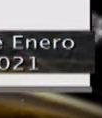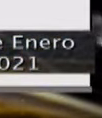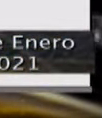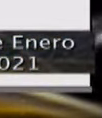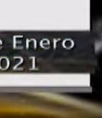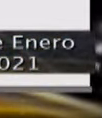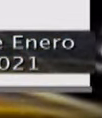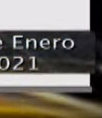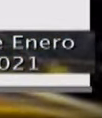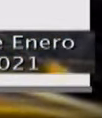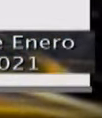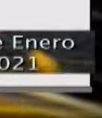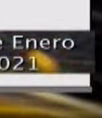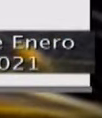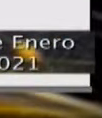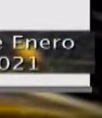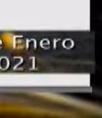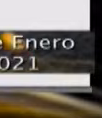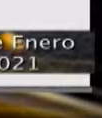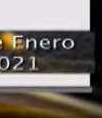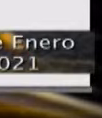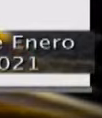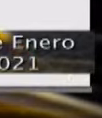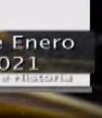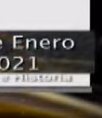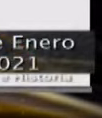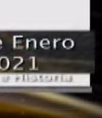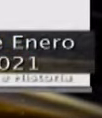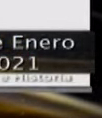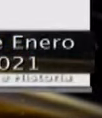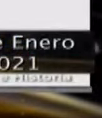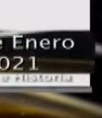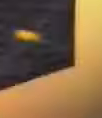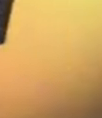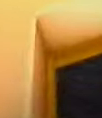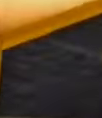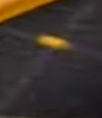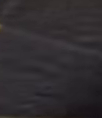El Encanto de la Sirena. Bienvenidos, iniciamos.